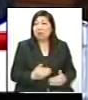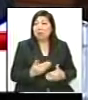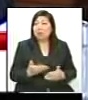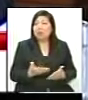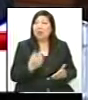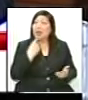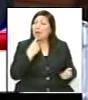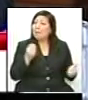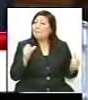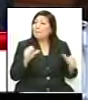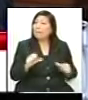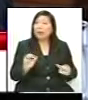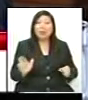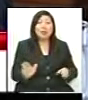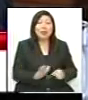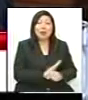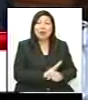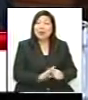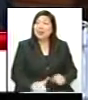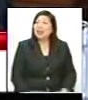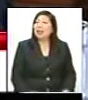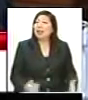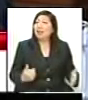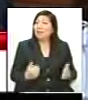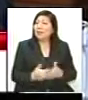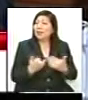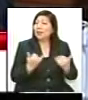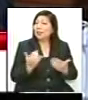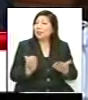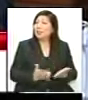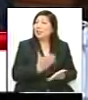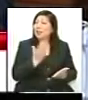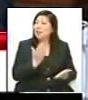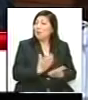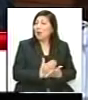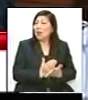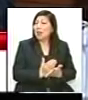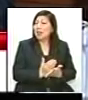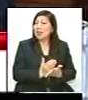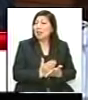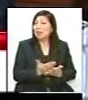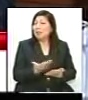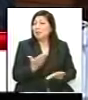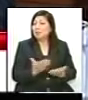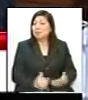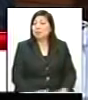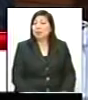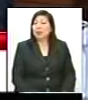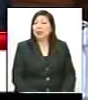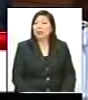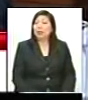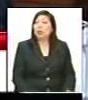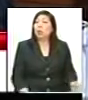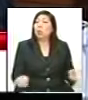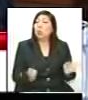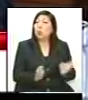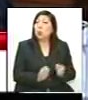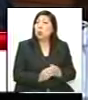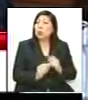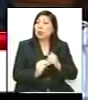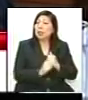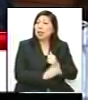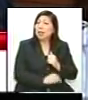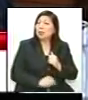ha fracasado totalmente. Y frente a eso, se está proponiendo una Junta